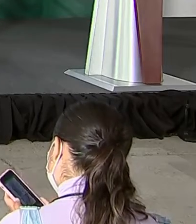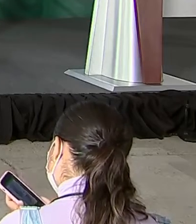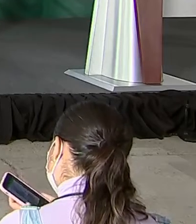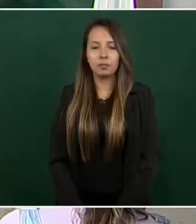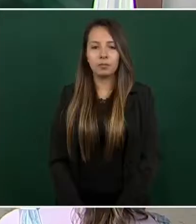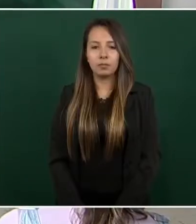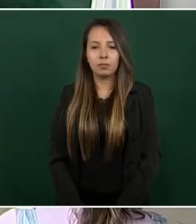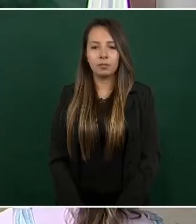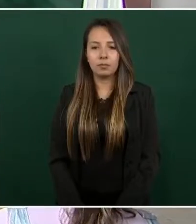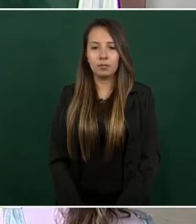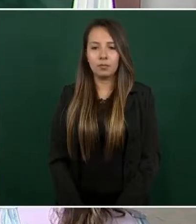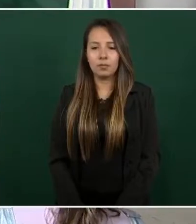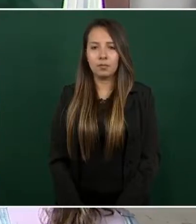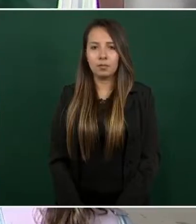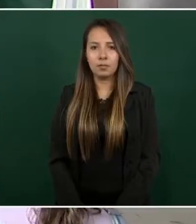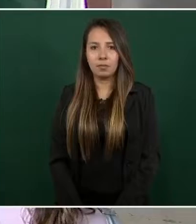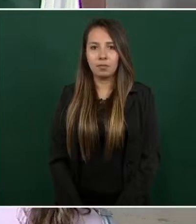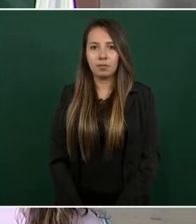general.